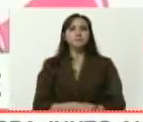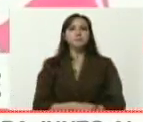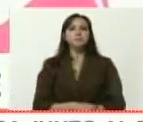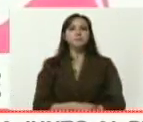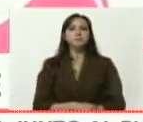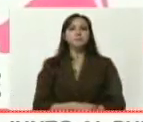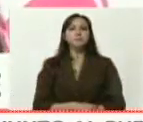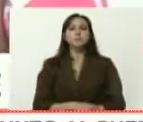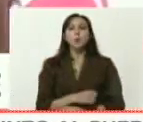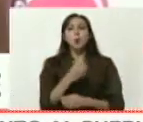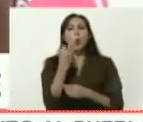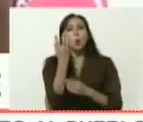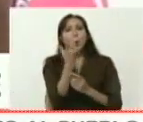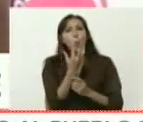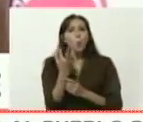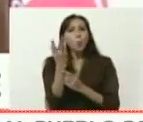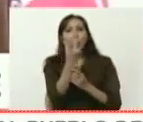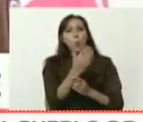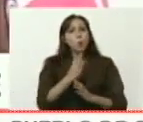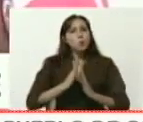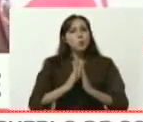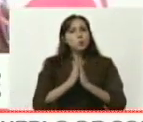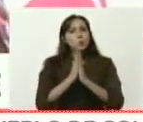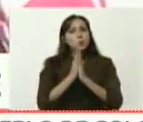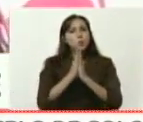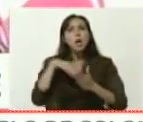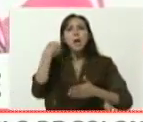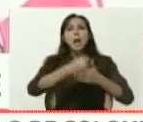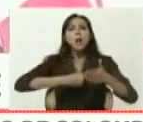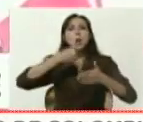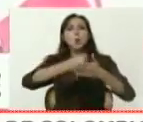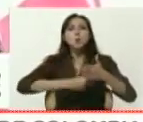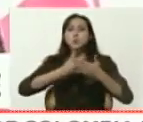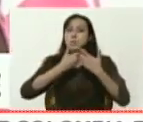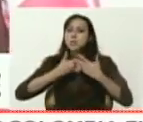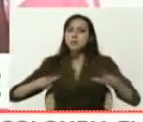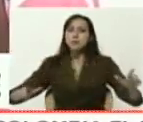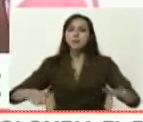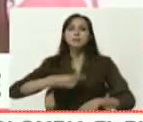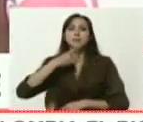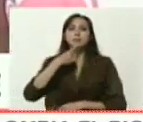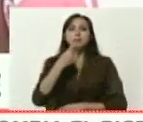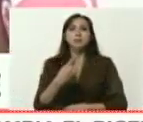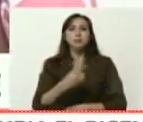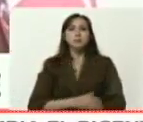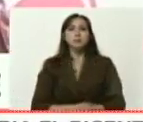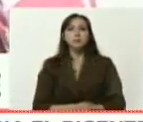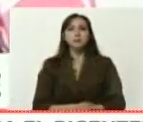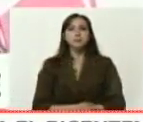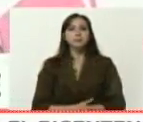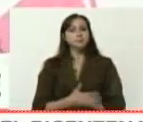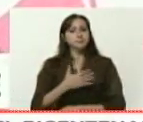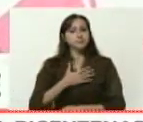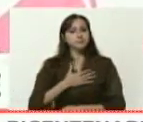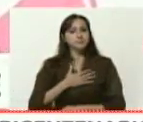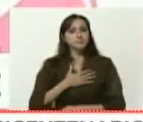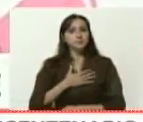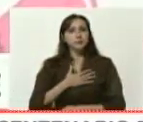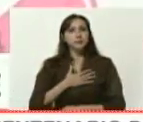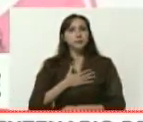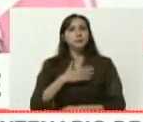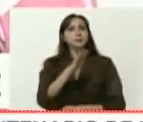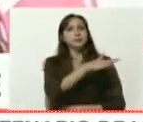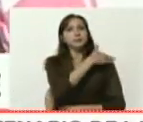sagrado de la lucha y la libertad, a decir de mi general en jefe